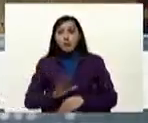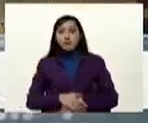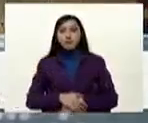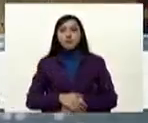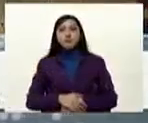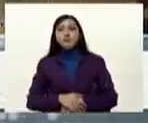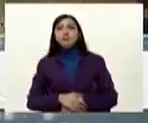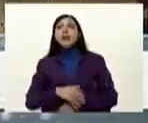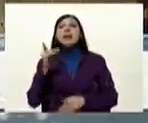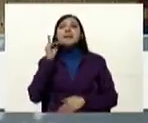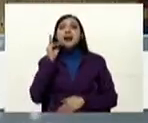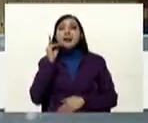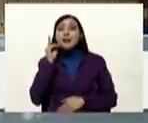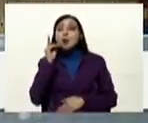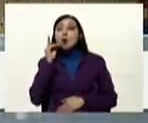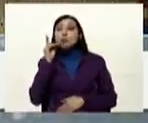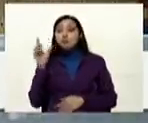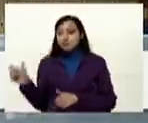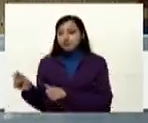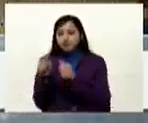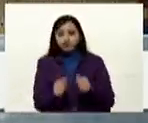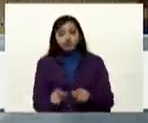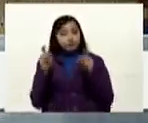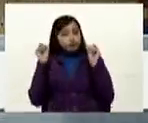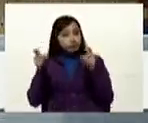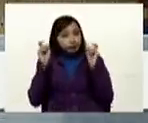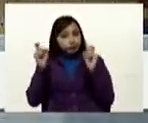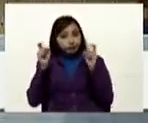los agarró, mire, y con mano dura los educó